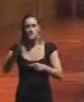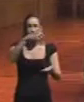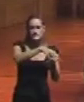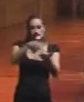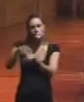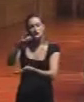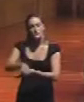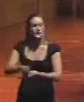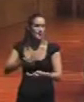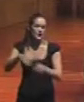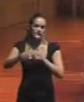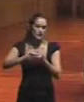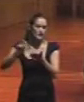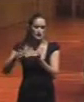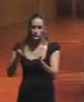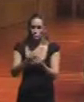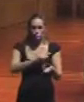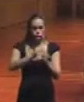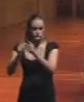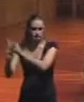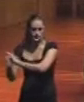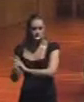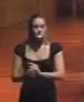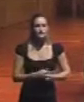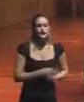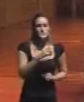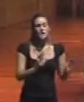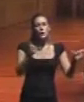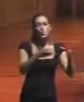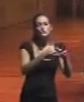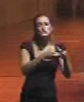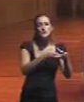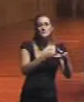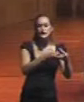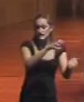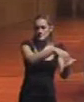y 35 procesos electorales en órganos colegiados, juntas de centro y consejos de